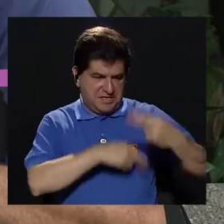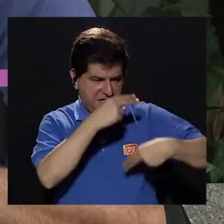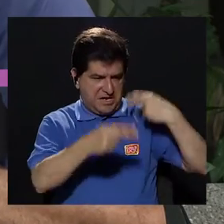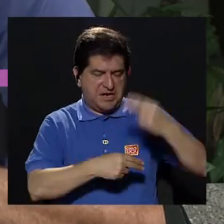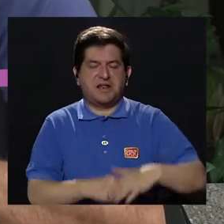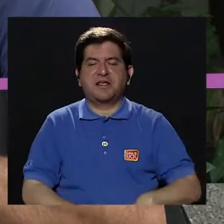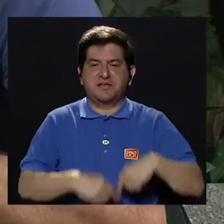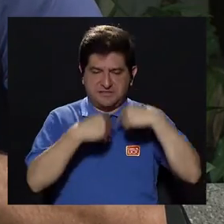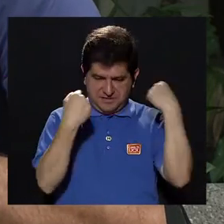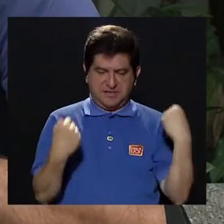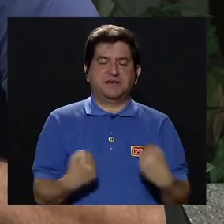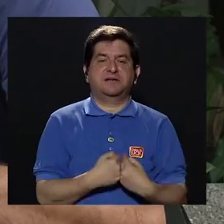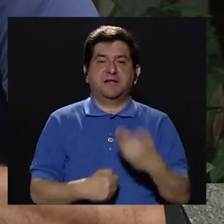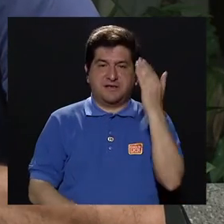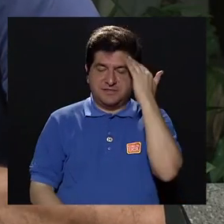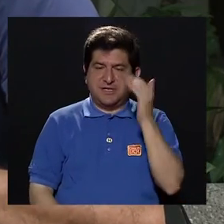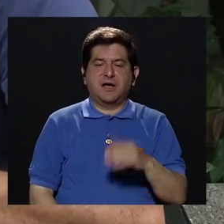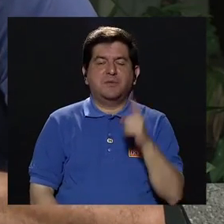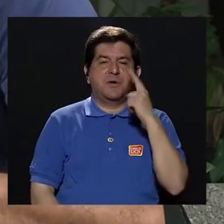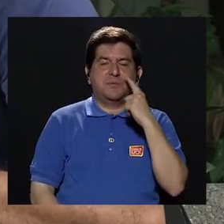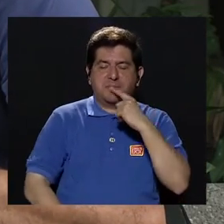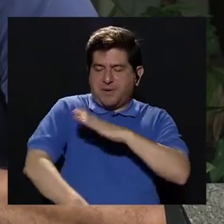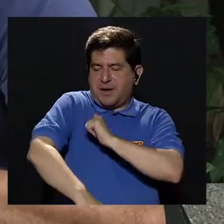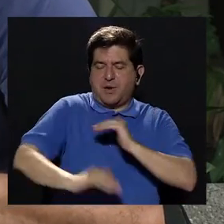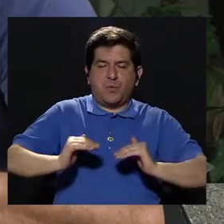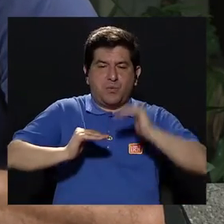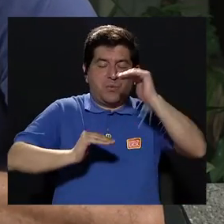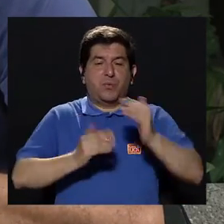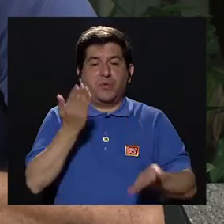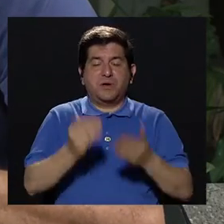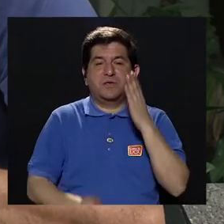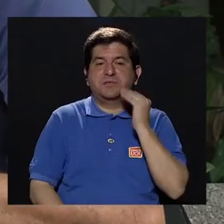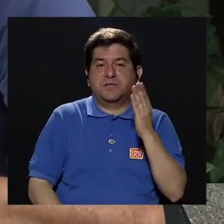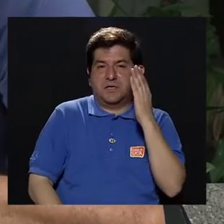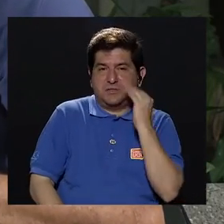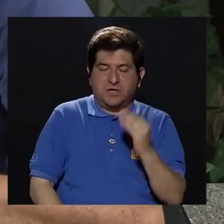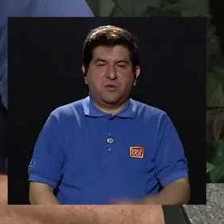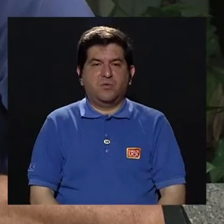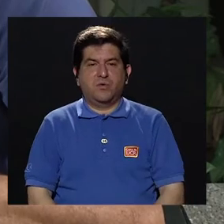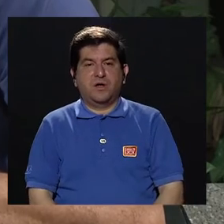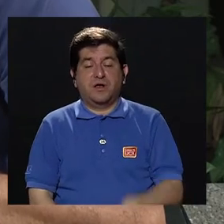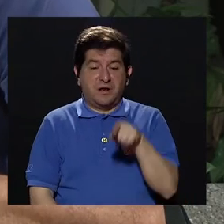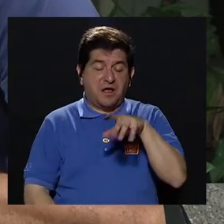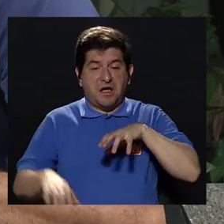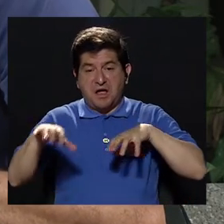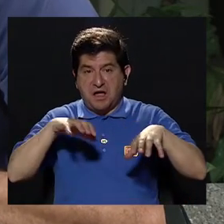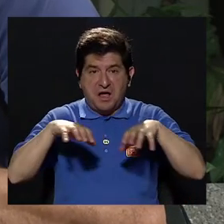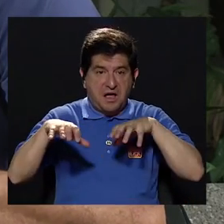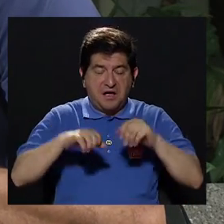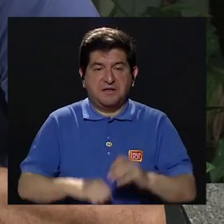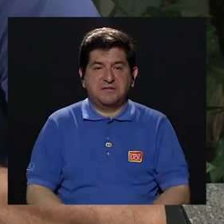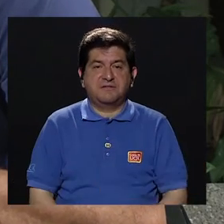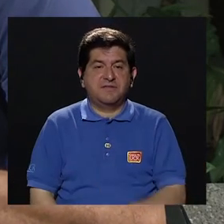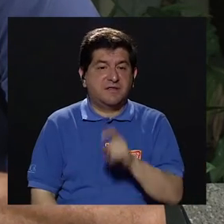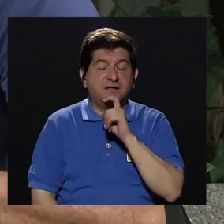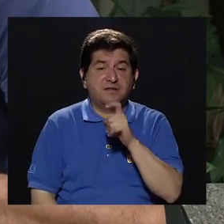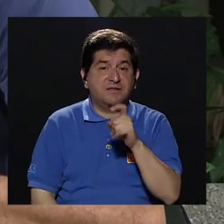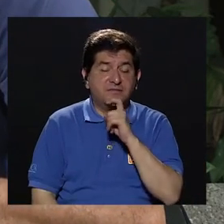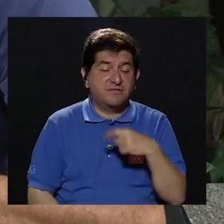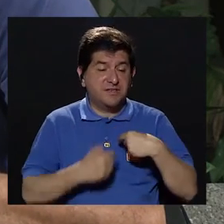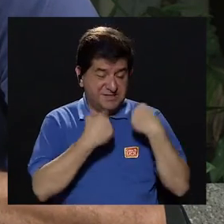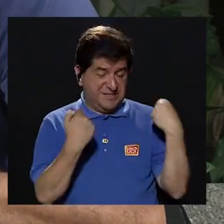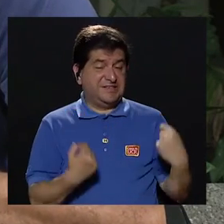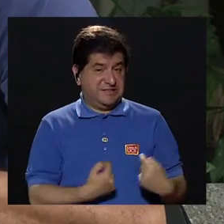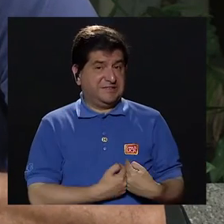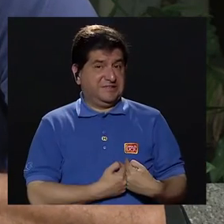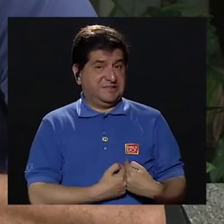tiene herencia cardiovascular, que sabe que su papá es hipertenso, su abuelito tal vez tuvo una actividad